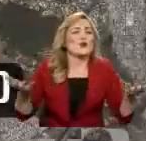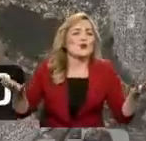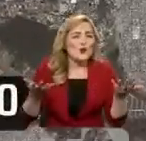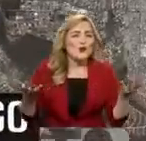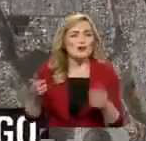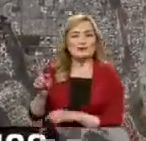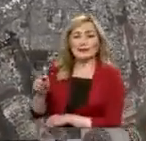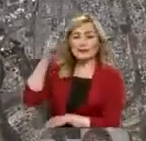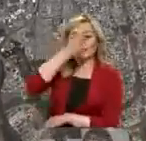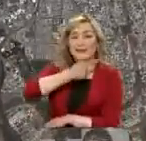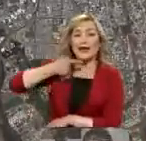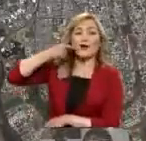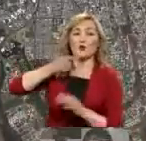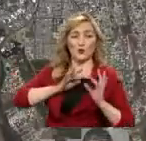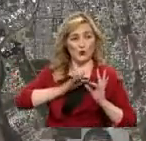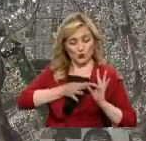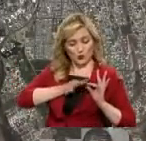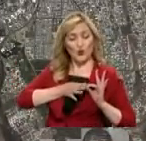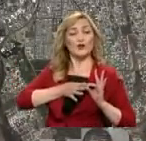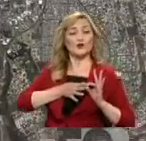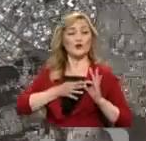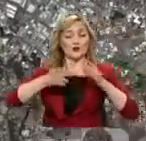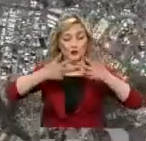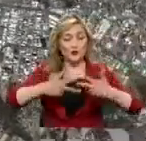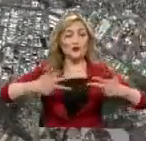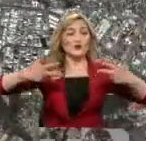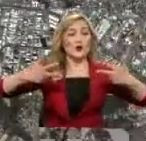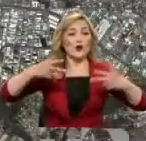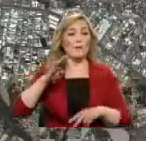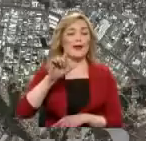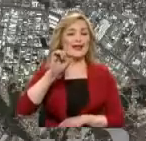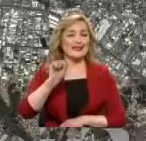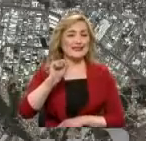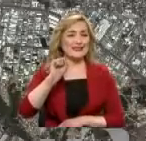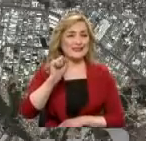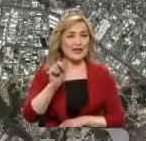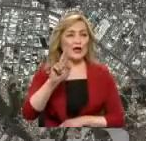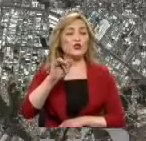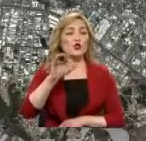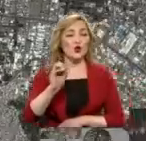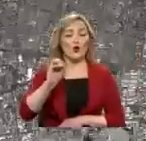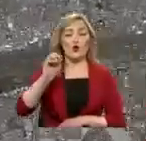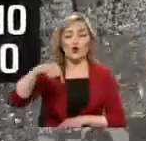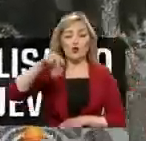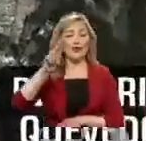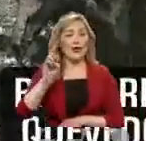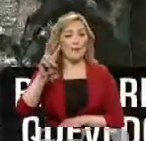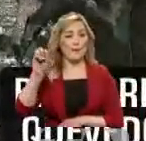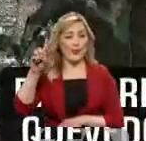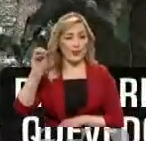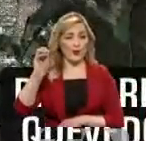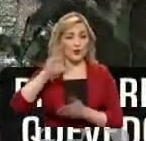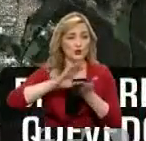los operativos en Calderón, Chillo Gallo y Belisario Quevedo, en el centro norte de Quito. El